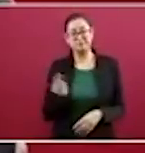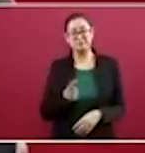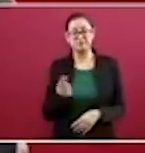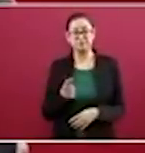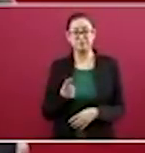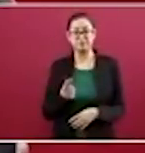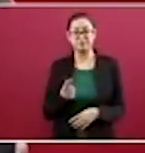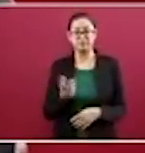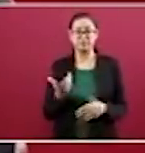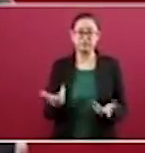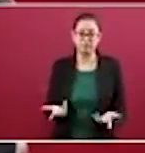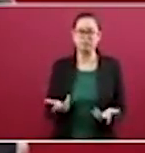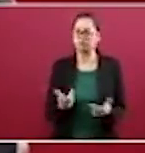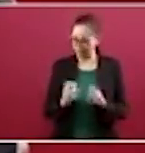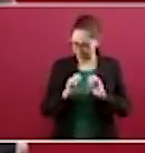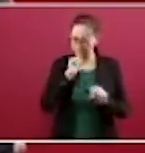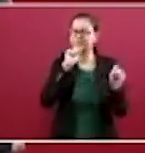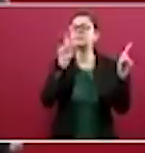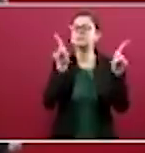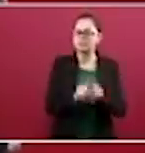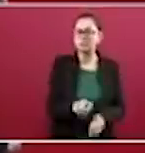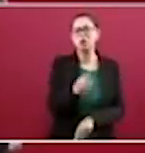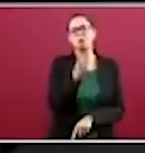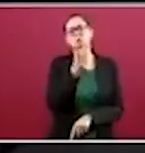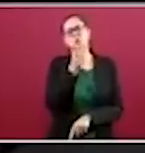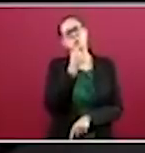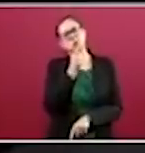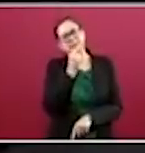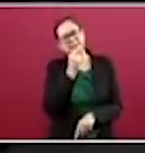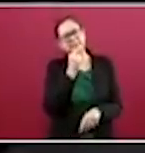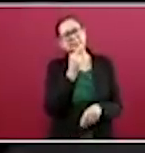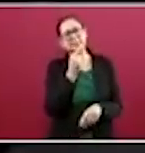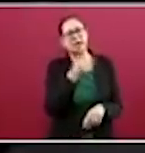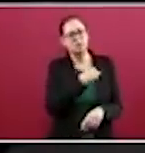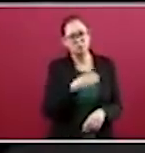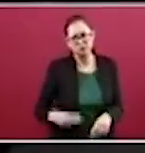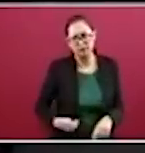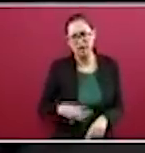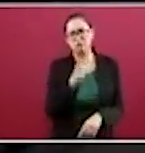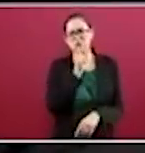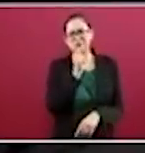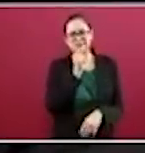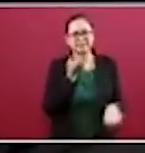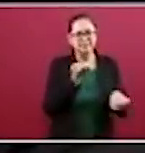deben de existir las policías estatales, las policías municipales, pero tiene que existir